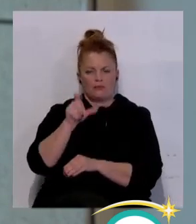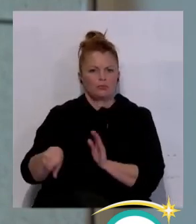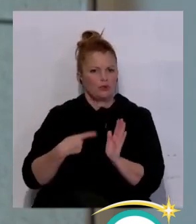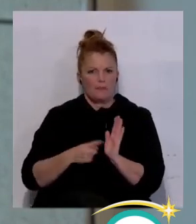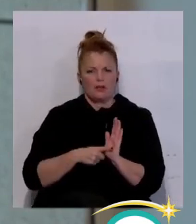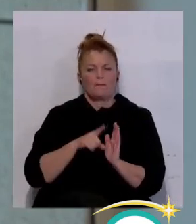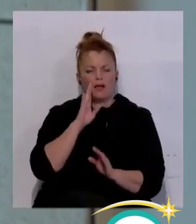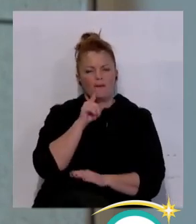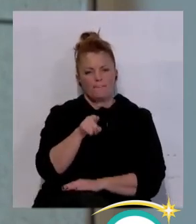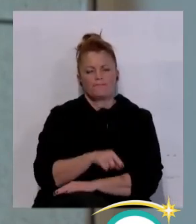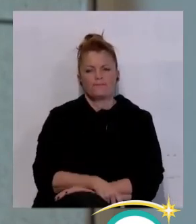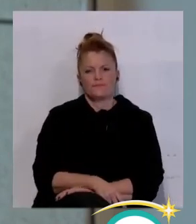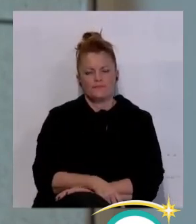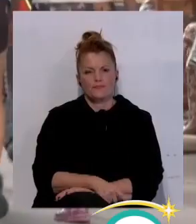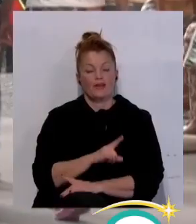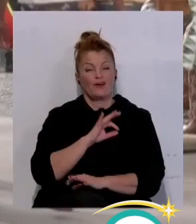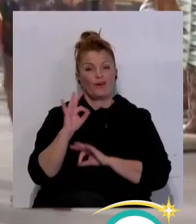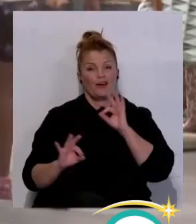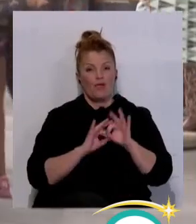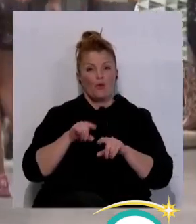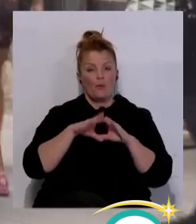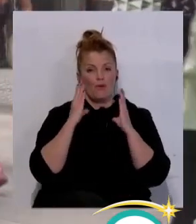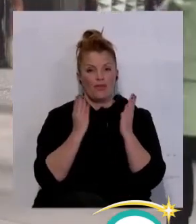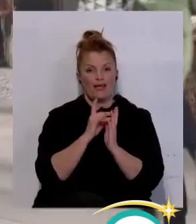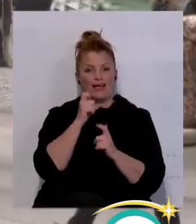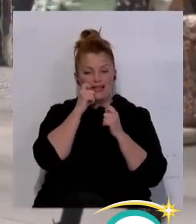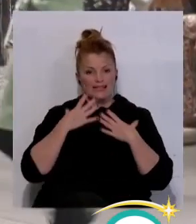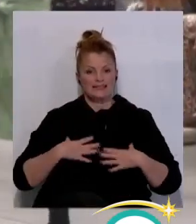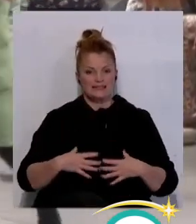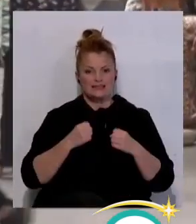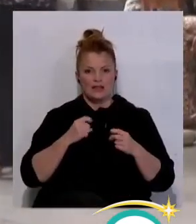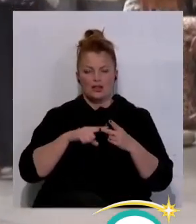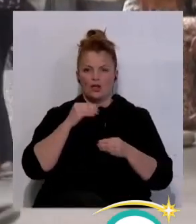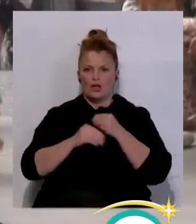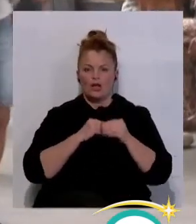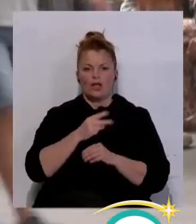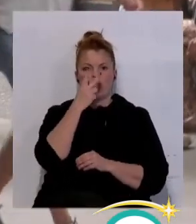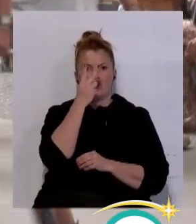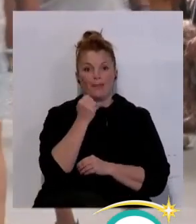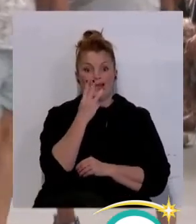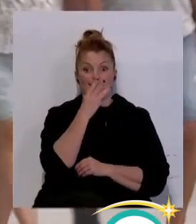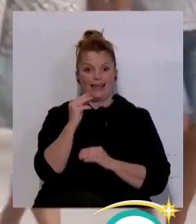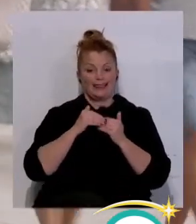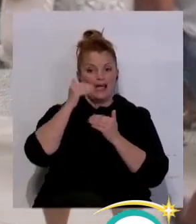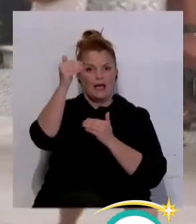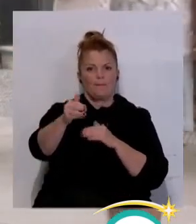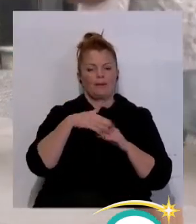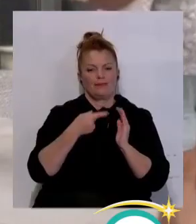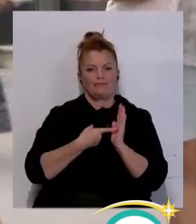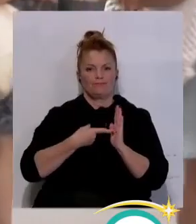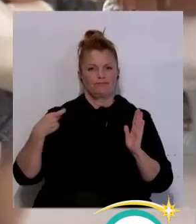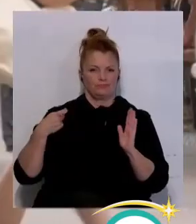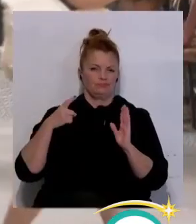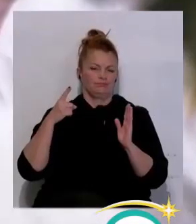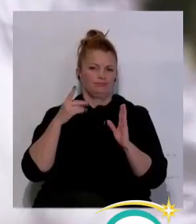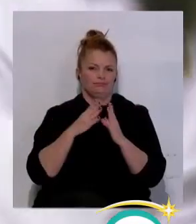ese porcentaje, ¿no?, de casos. La Organización Mundial de la Salud ha fijado el horizonte de 2030 para la erradicación de la